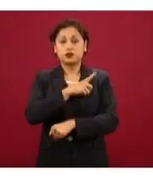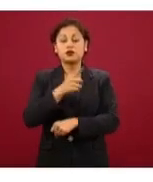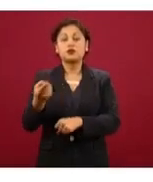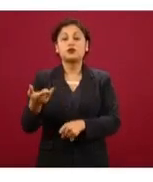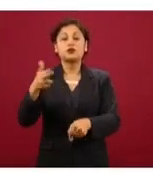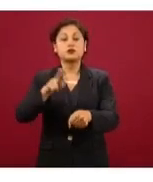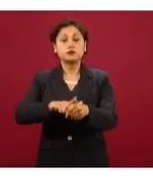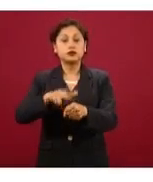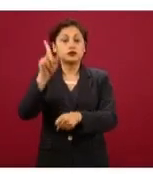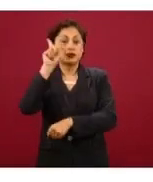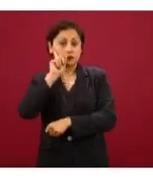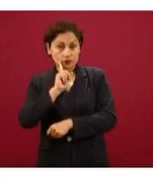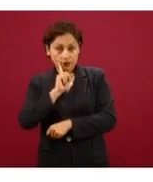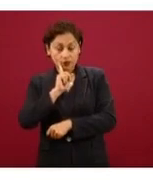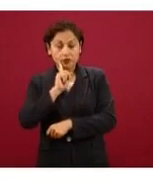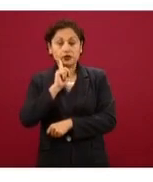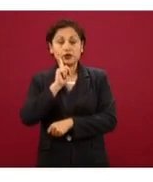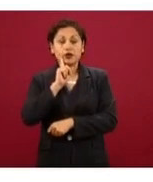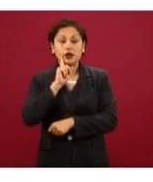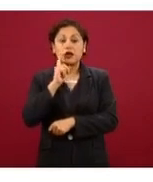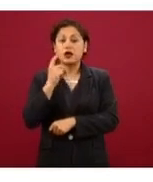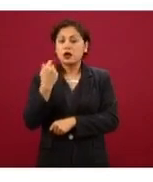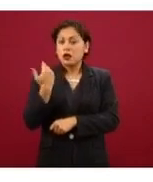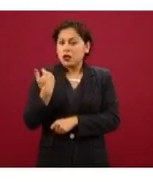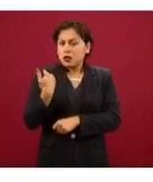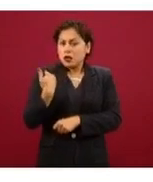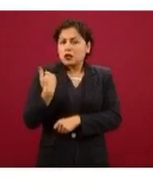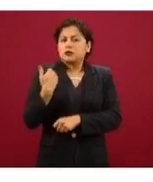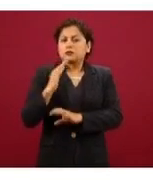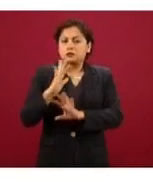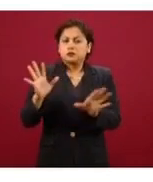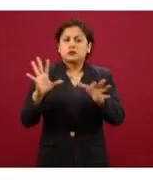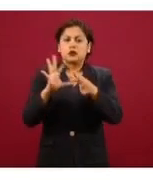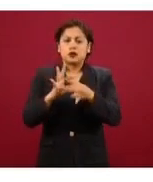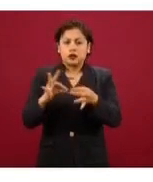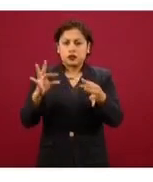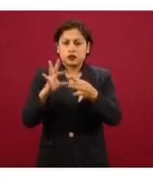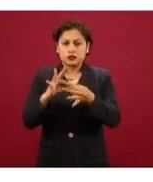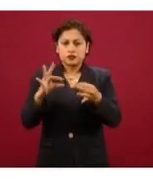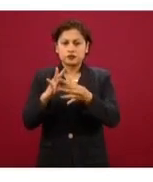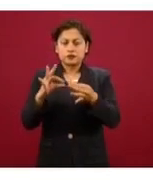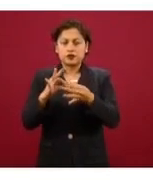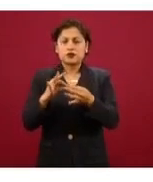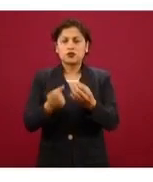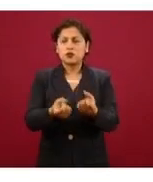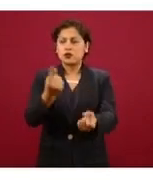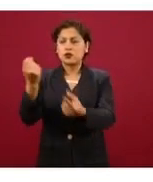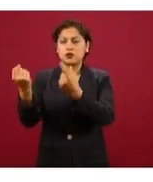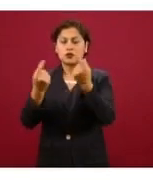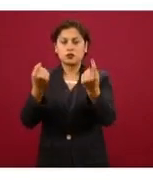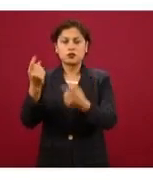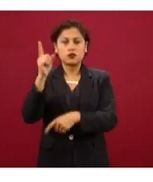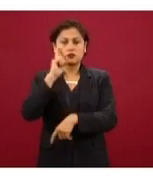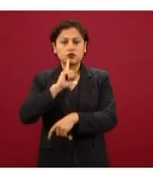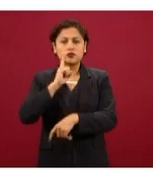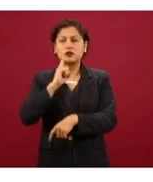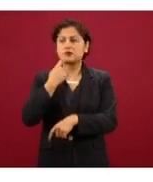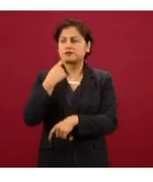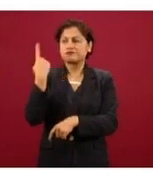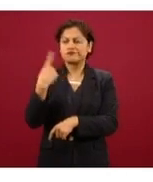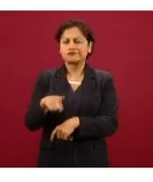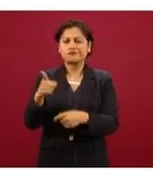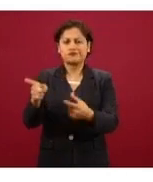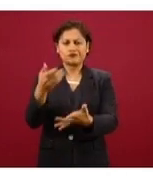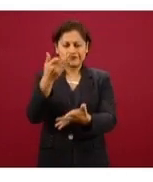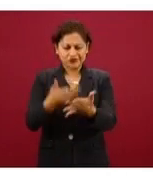Mujer. Recientemente se conoció que había unas denuncias de desabastecimiento